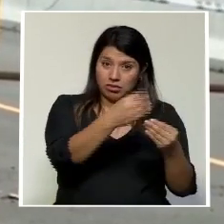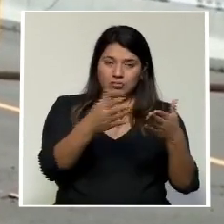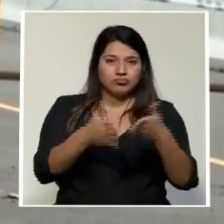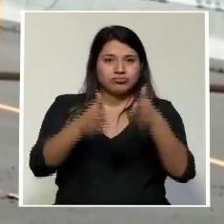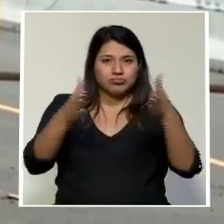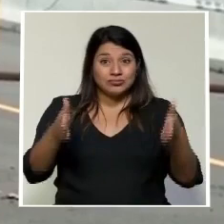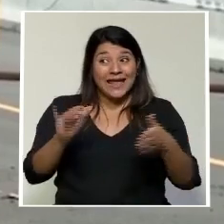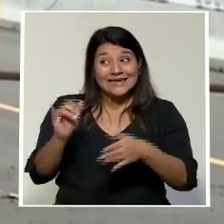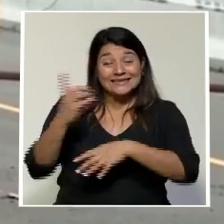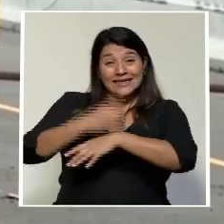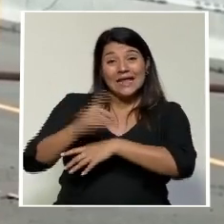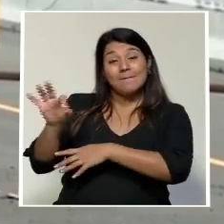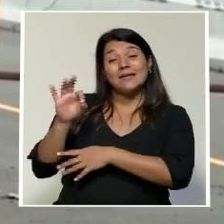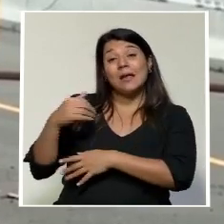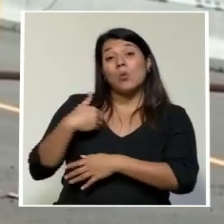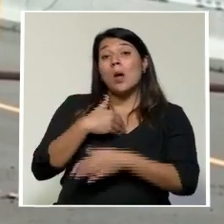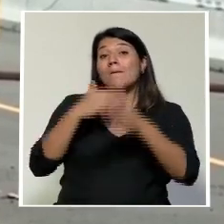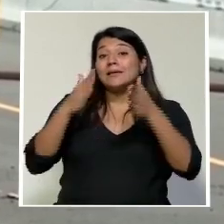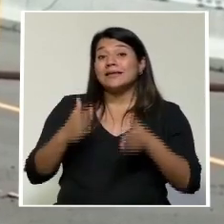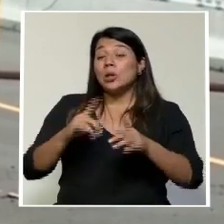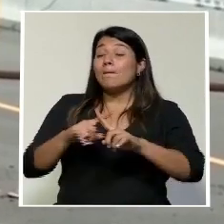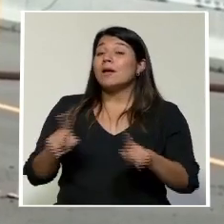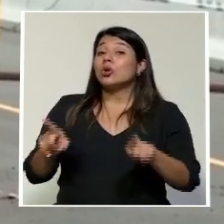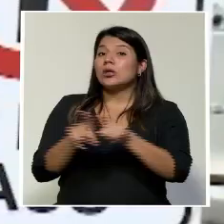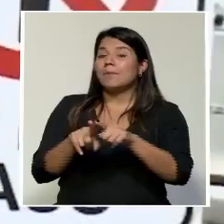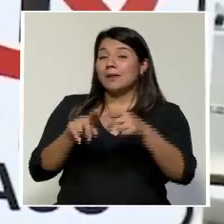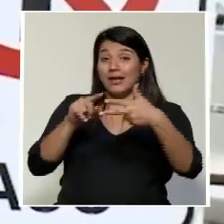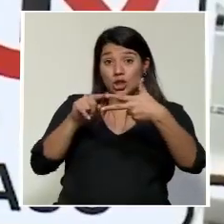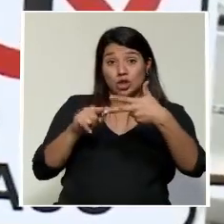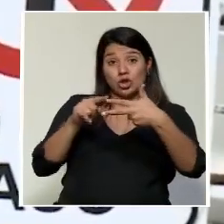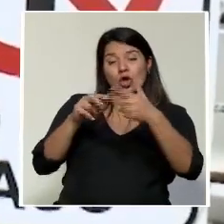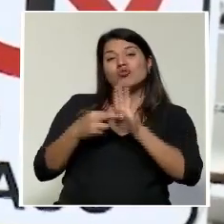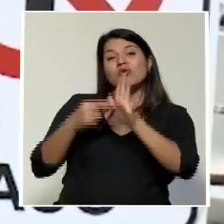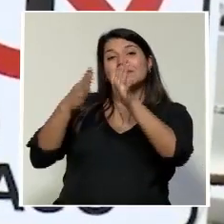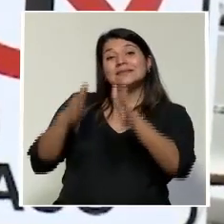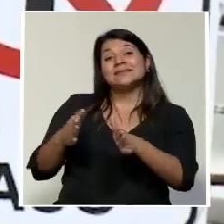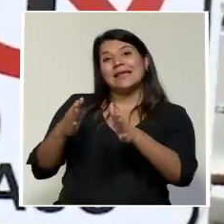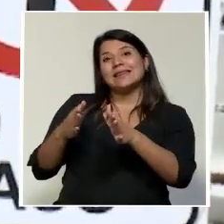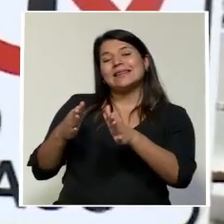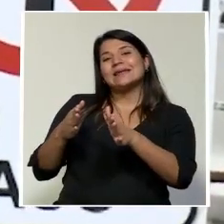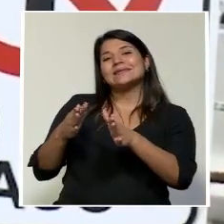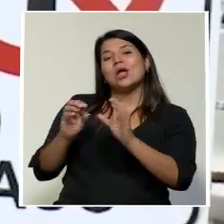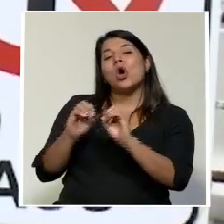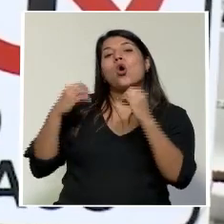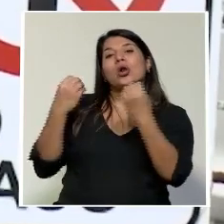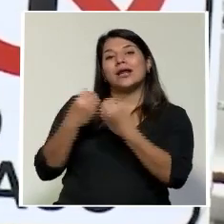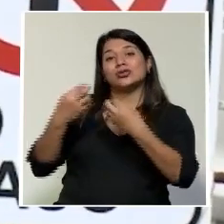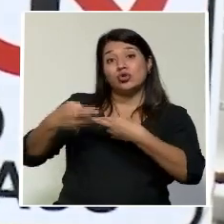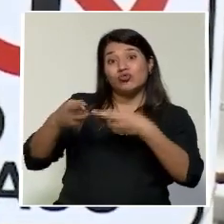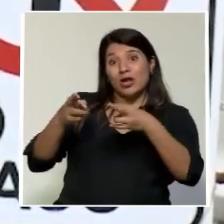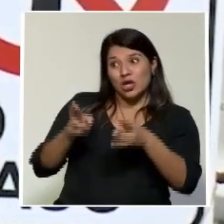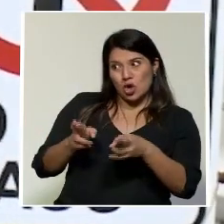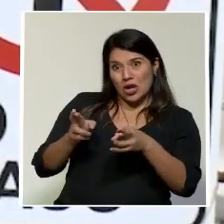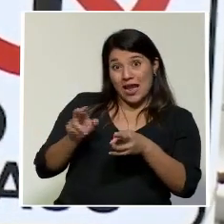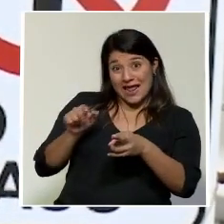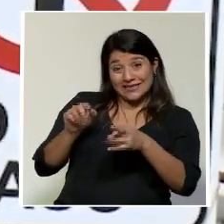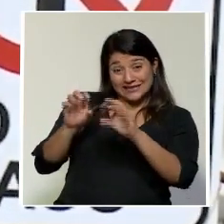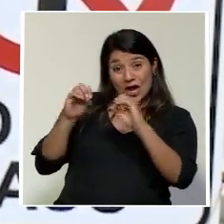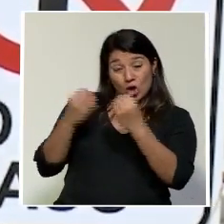Ministro, sino también de dos delegados de una organización regional que se ha integrado en los últimos meses,